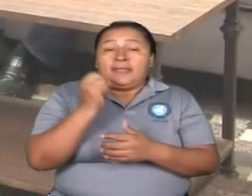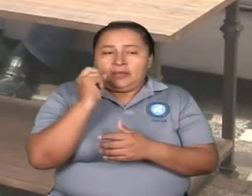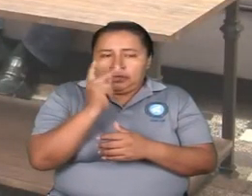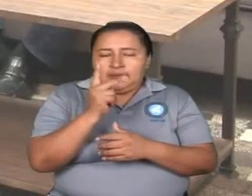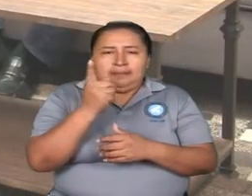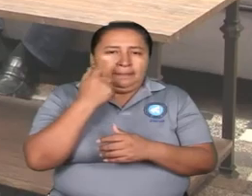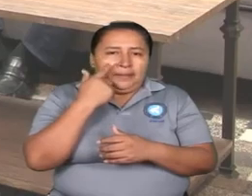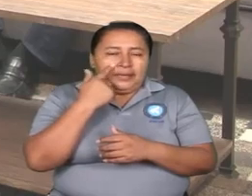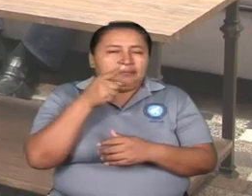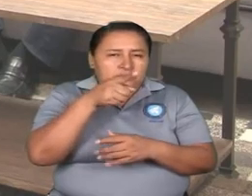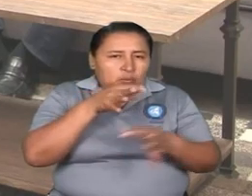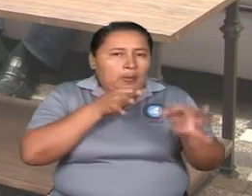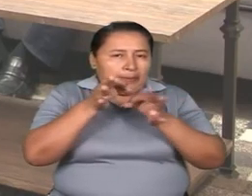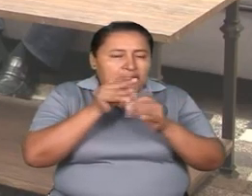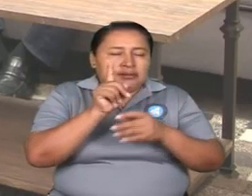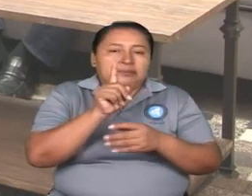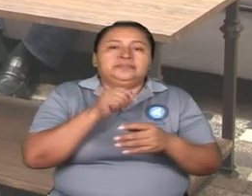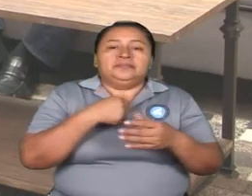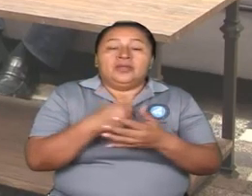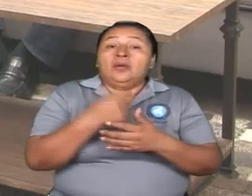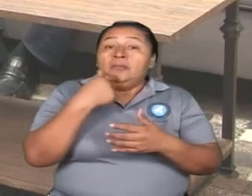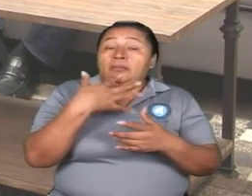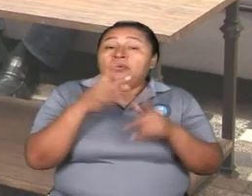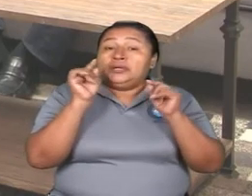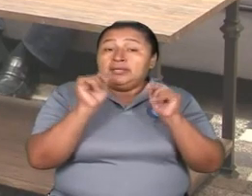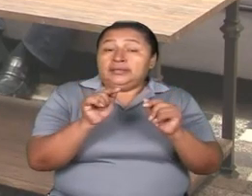te voy a explicar esa parte porque